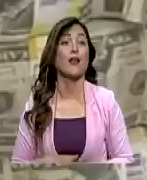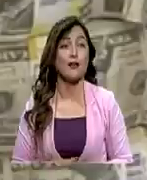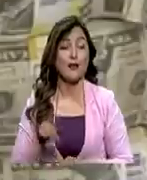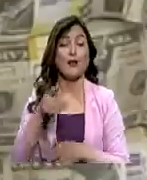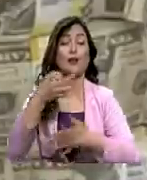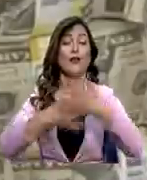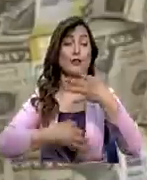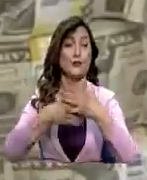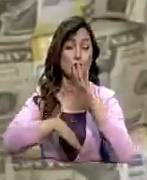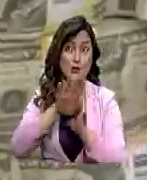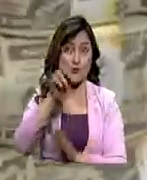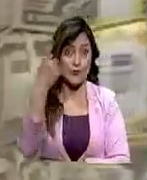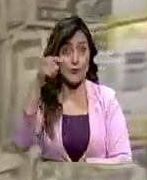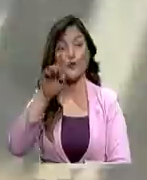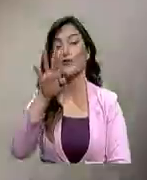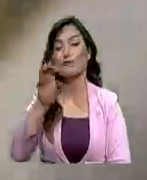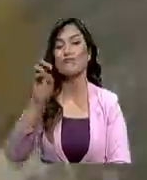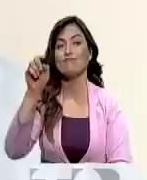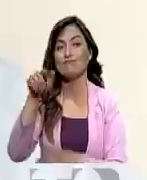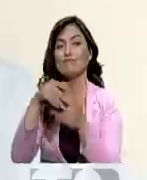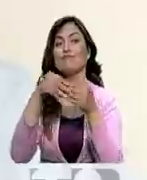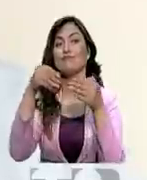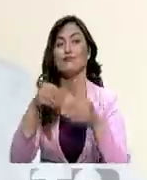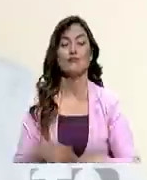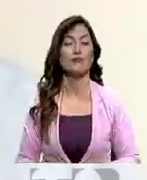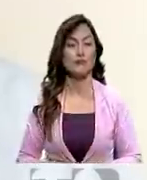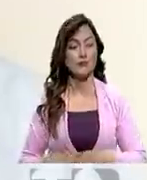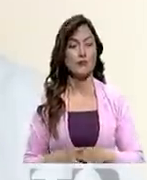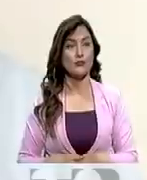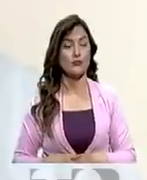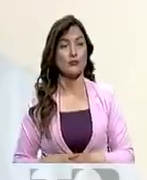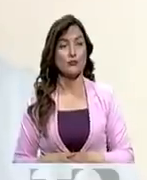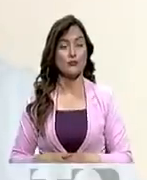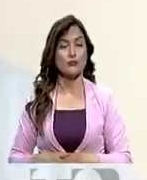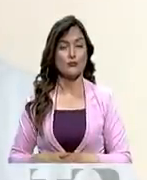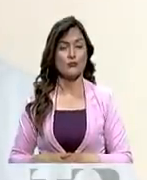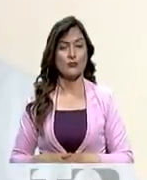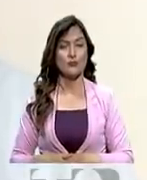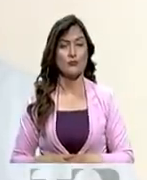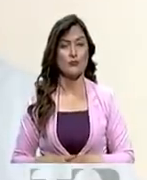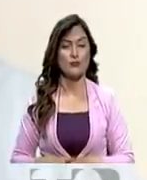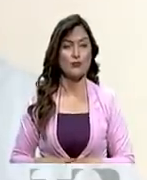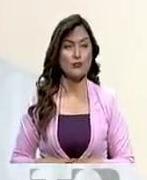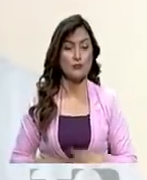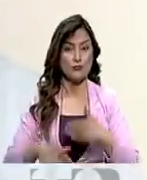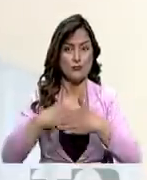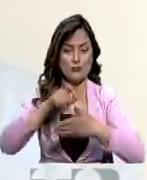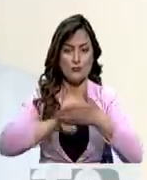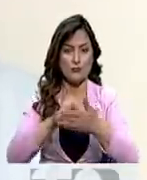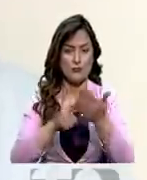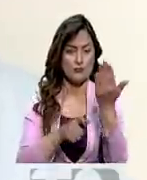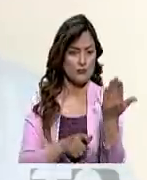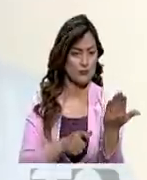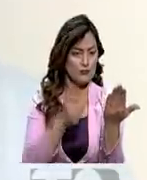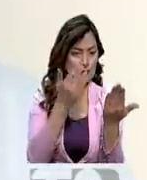suman un monto de más de $1.400.000. En todos los contratos se ve que hay una diferencia de